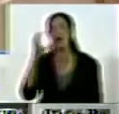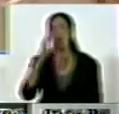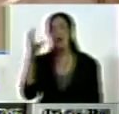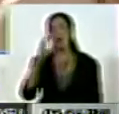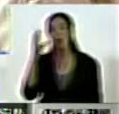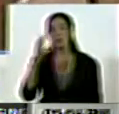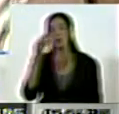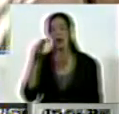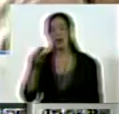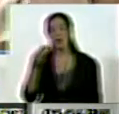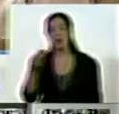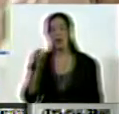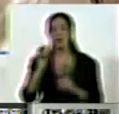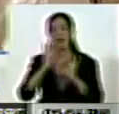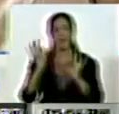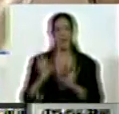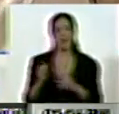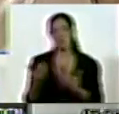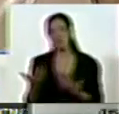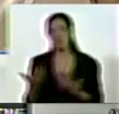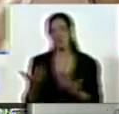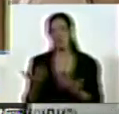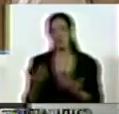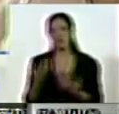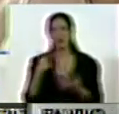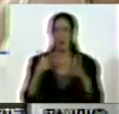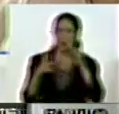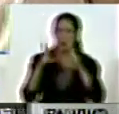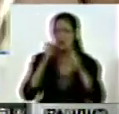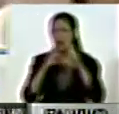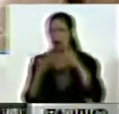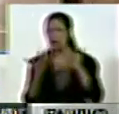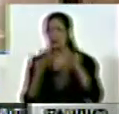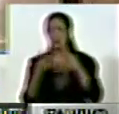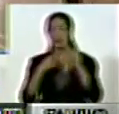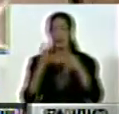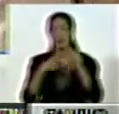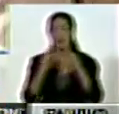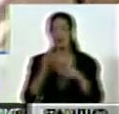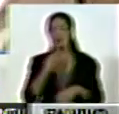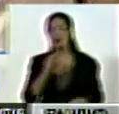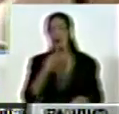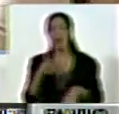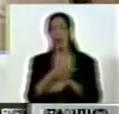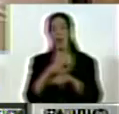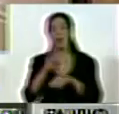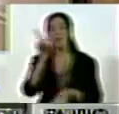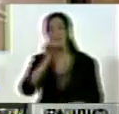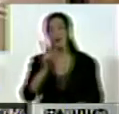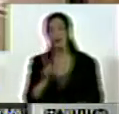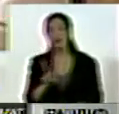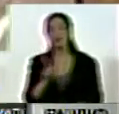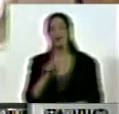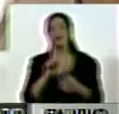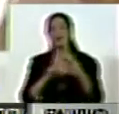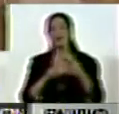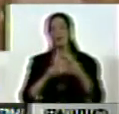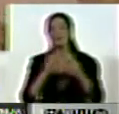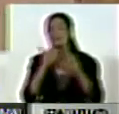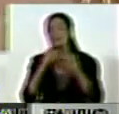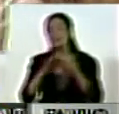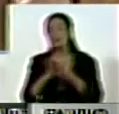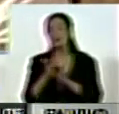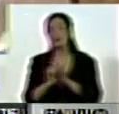como una forma, según lo que he escuchado de sus declaraciones, dijo que el gobierno de Venezuela estaría en estado terminal.